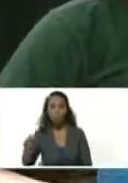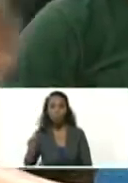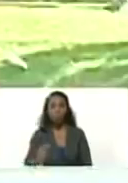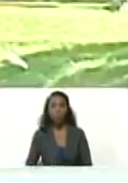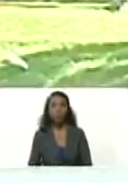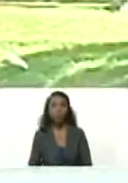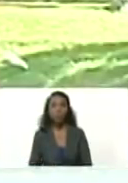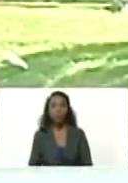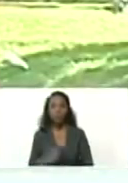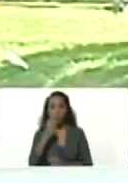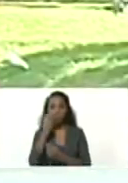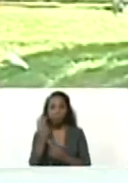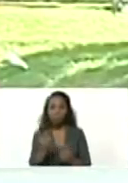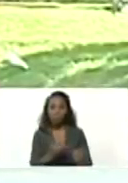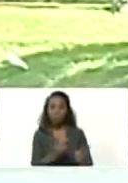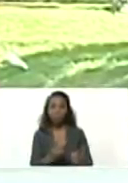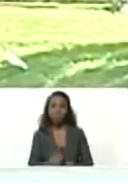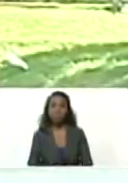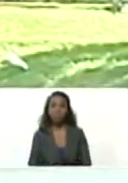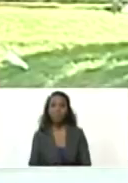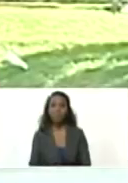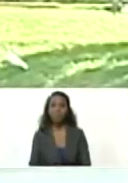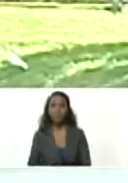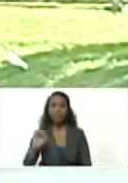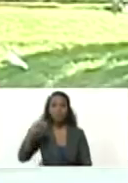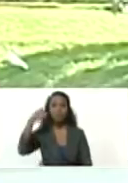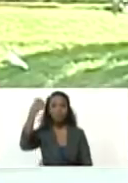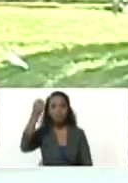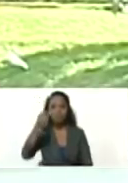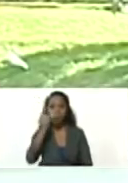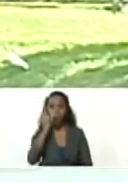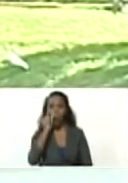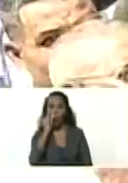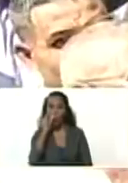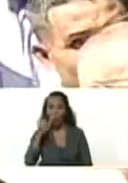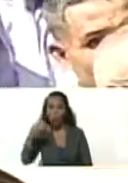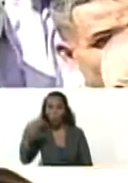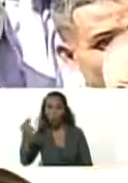bienvenido. Al pastor Rubén Martínez.